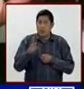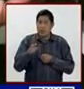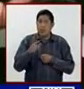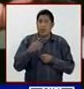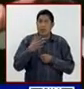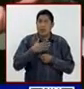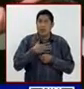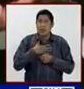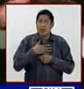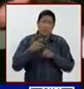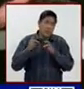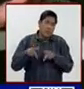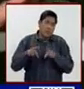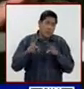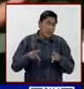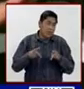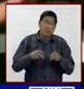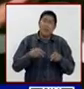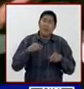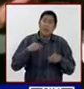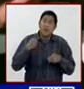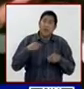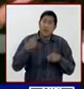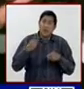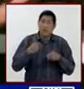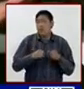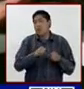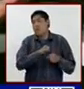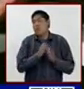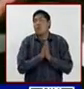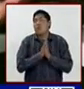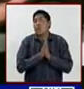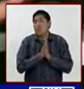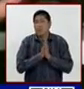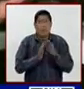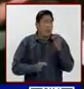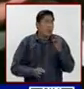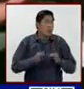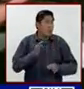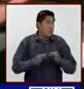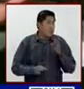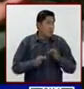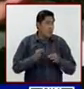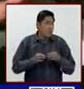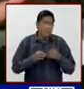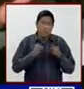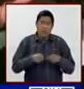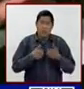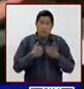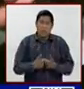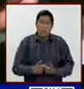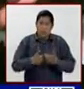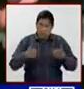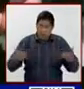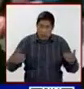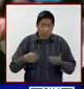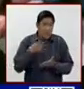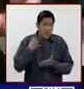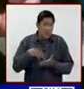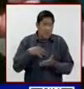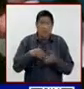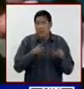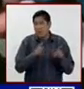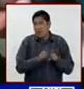aquí están mis clientes, pedimos favores, juicios, separaciones para el estudio